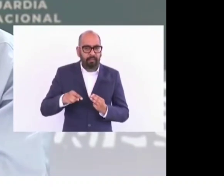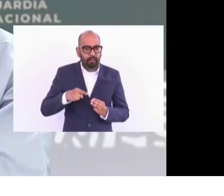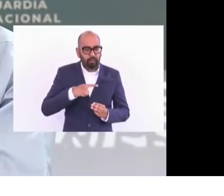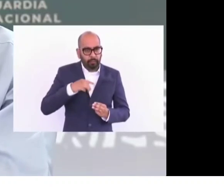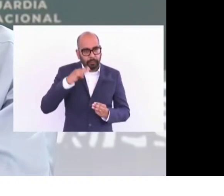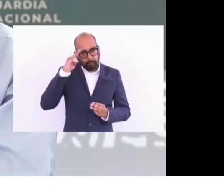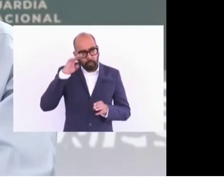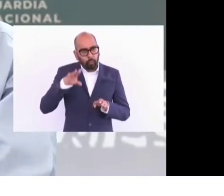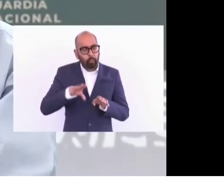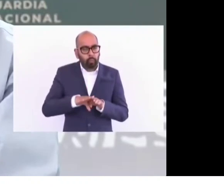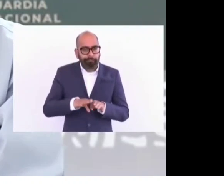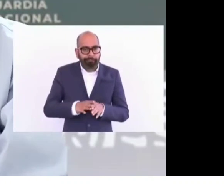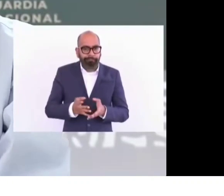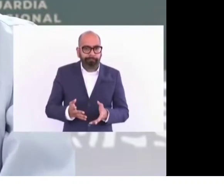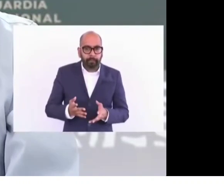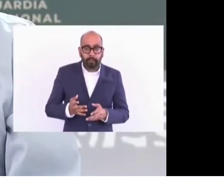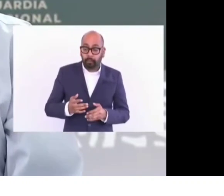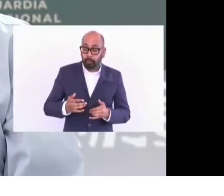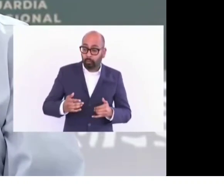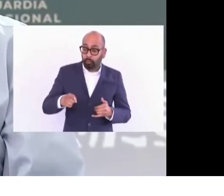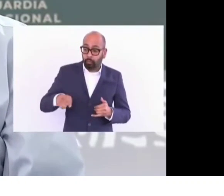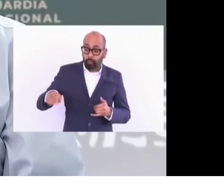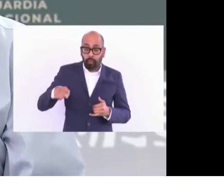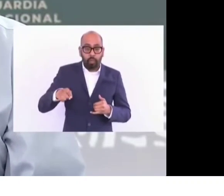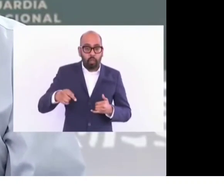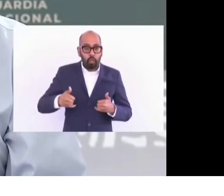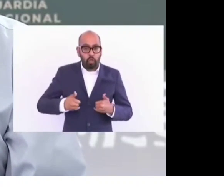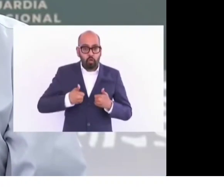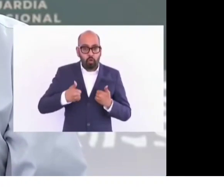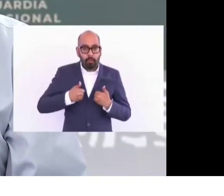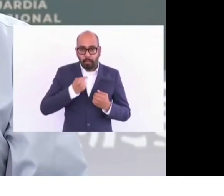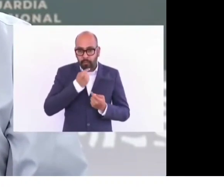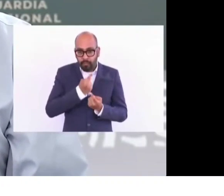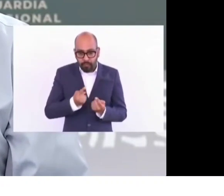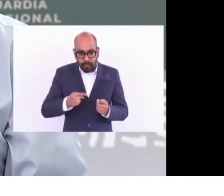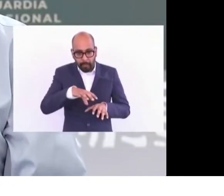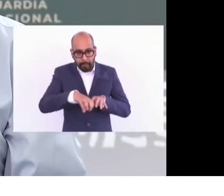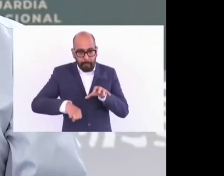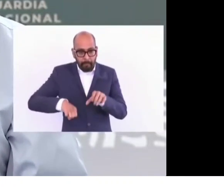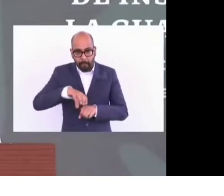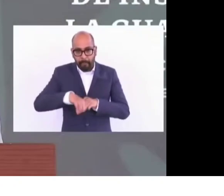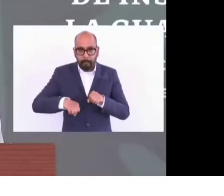Es quitarles su semillero.